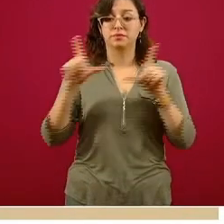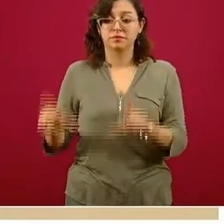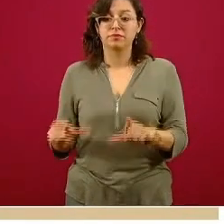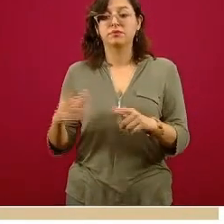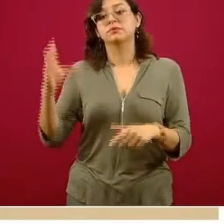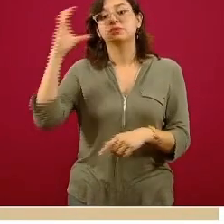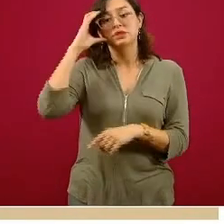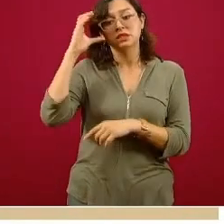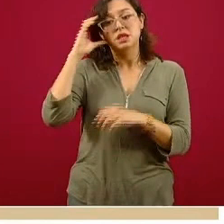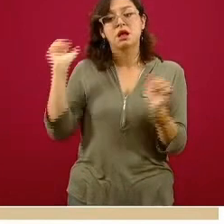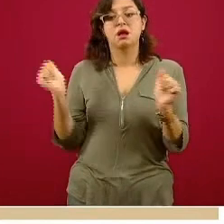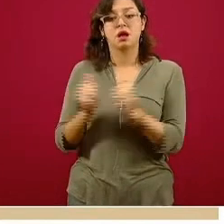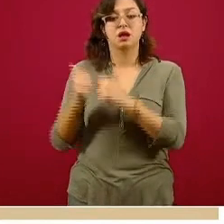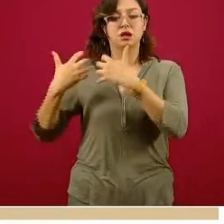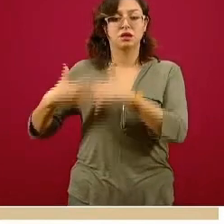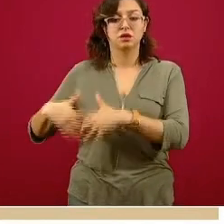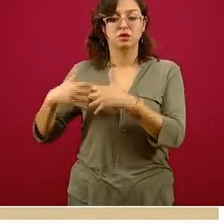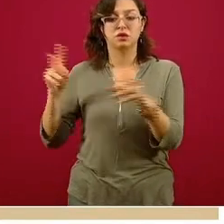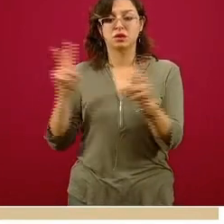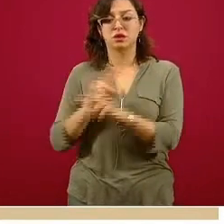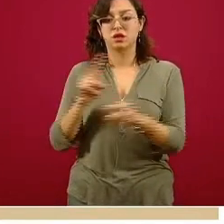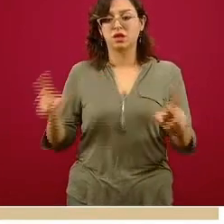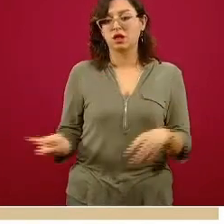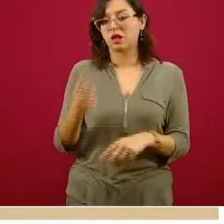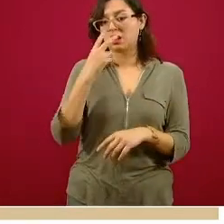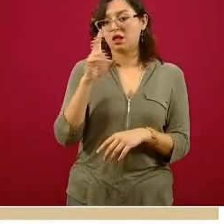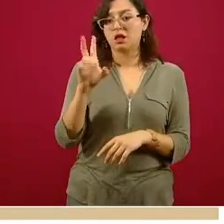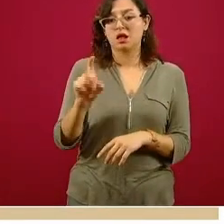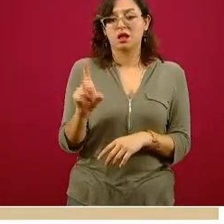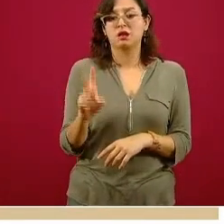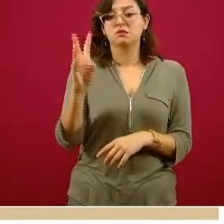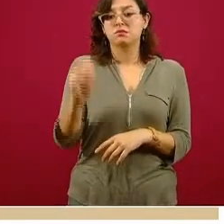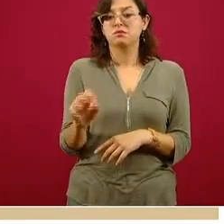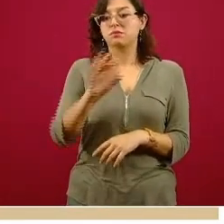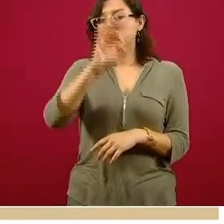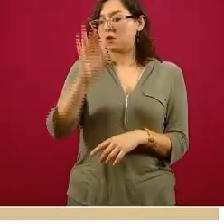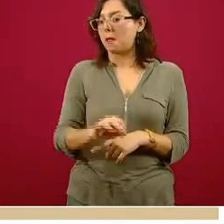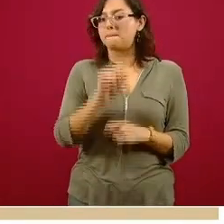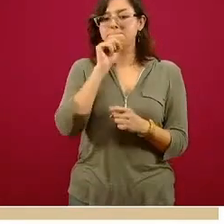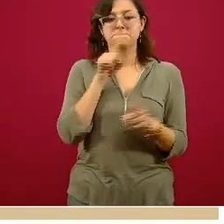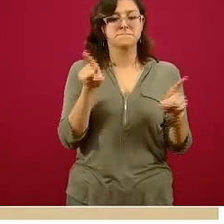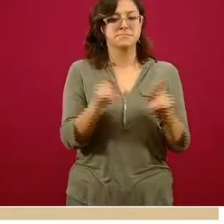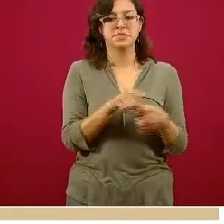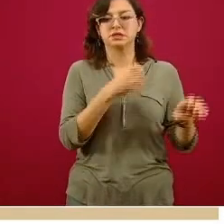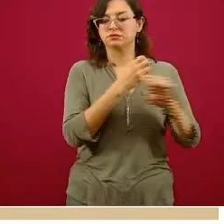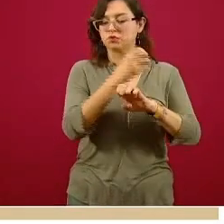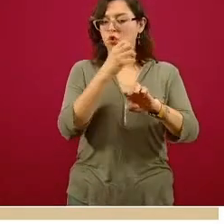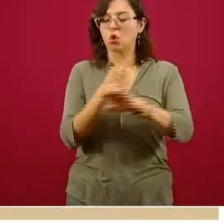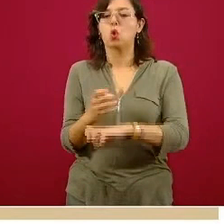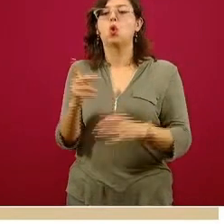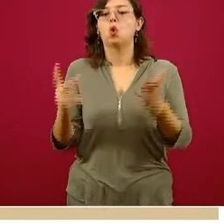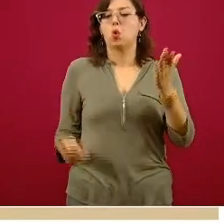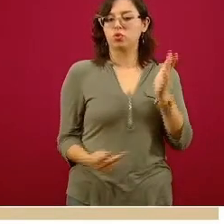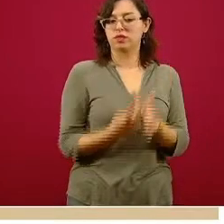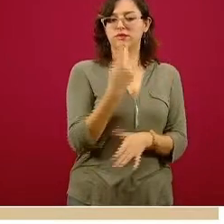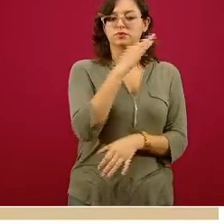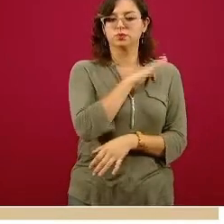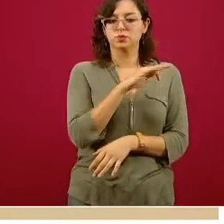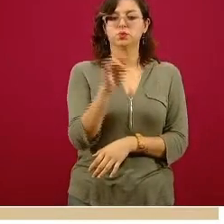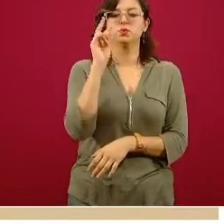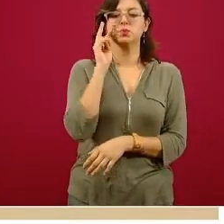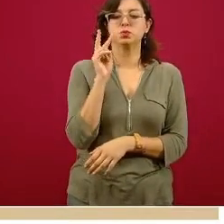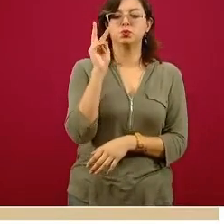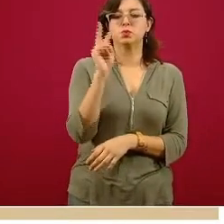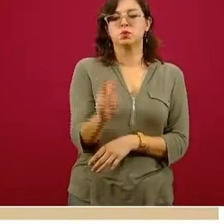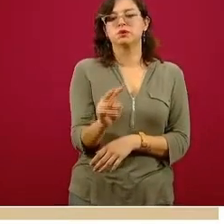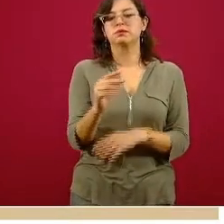un ventilador y ese 39% nacional se distribuye también en las entidades federativas. Nuevamente podemos ver que hay un